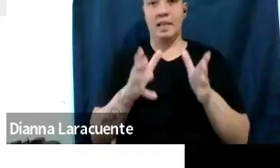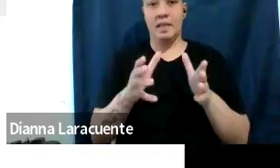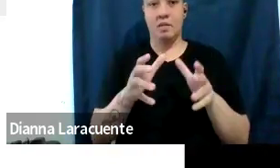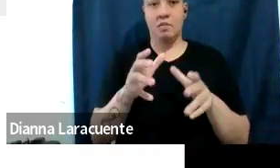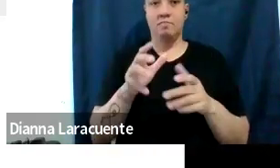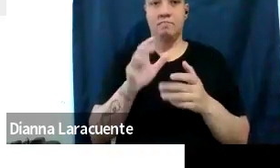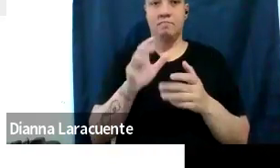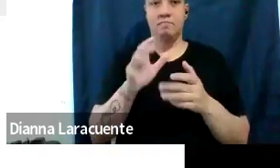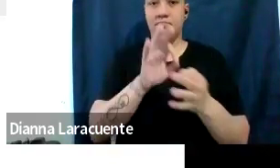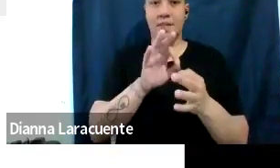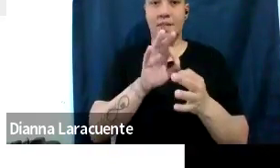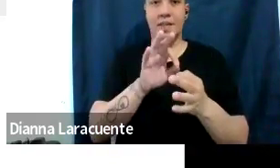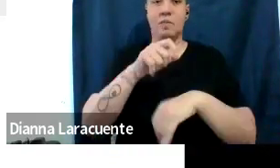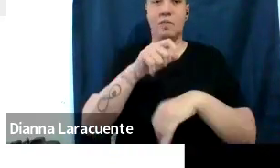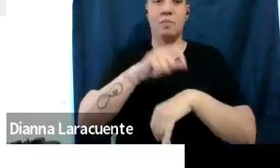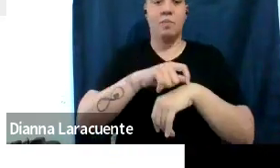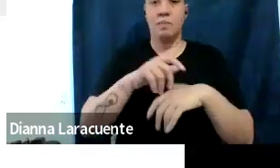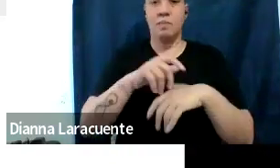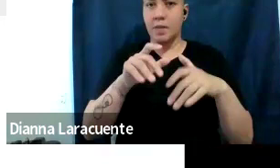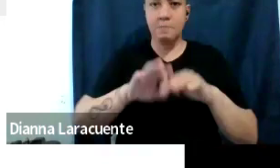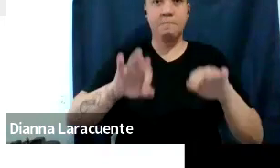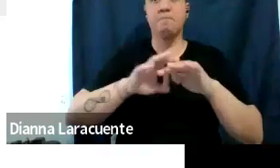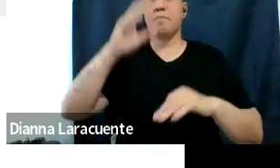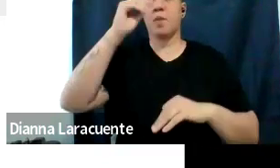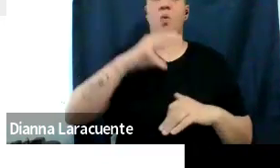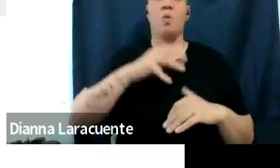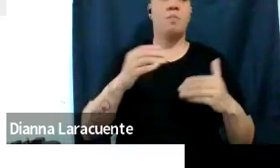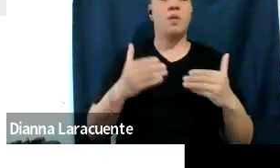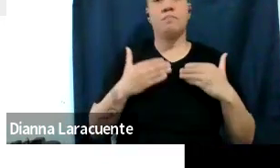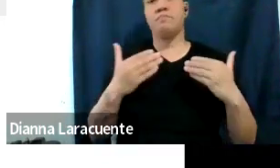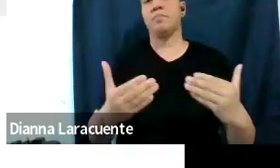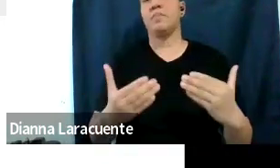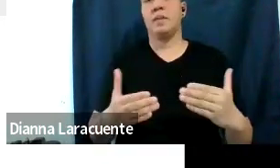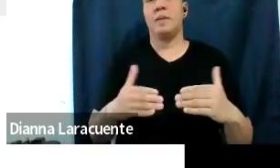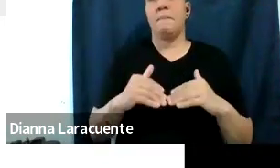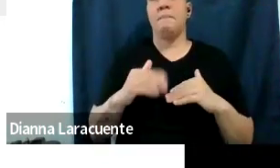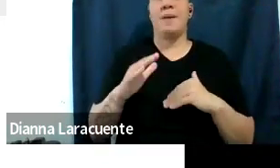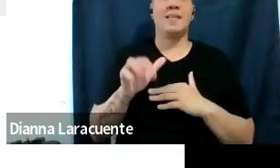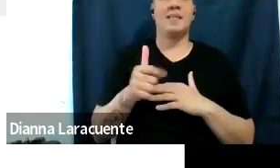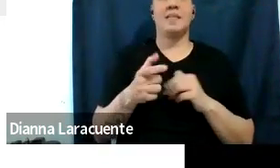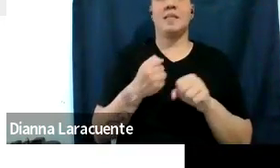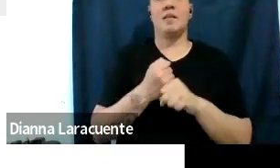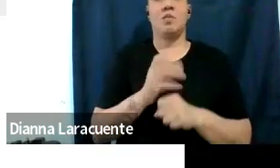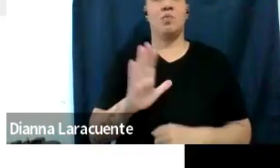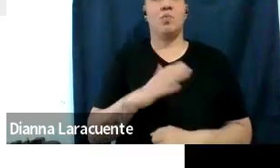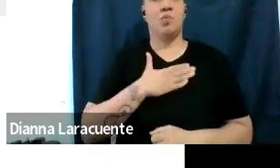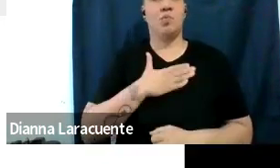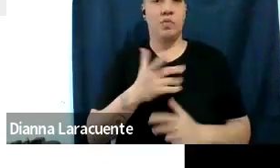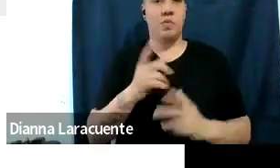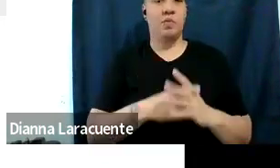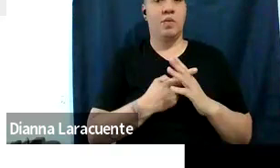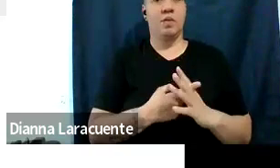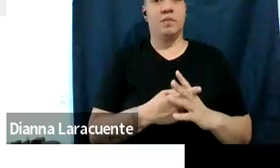ese momento dramático de un hombre que ha dado ya más de 10 años de su vida, porque empezó desde